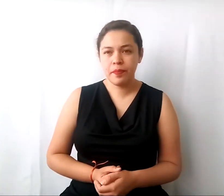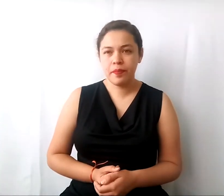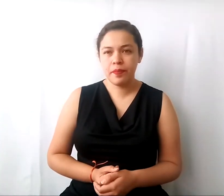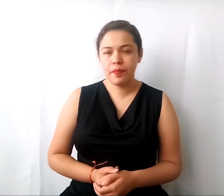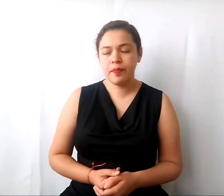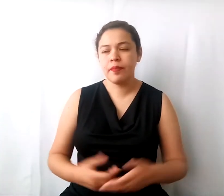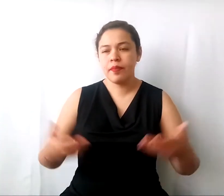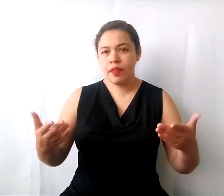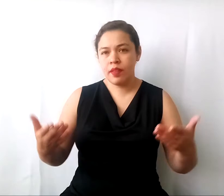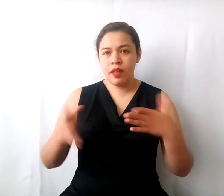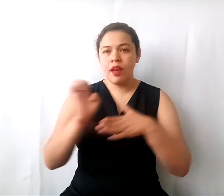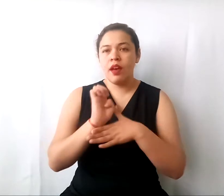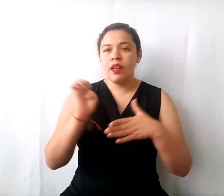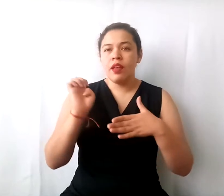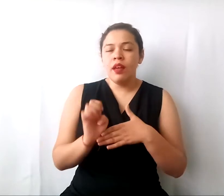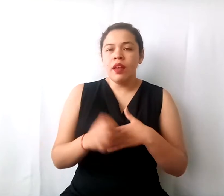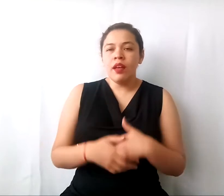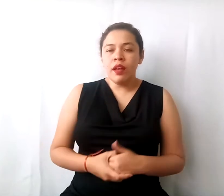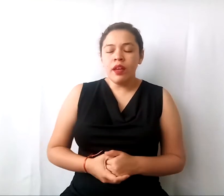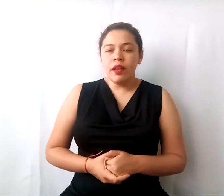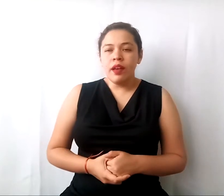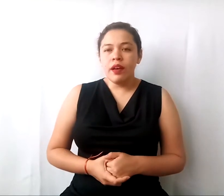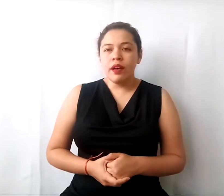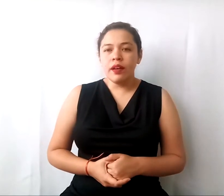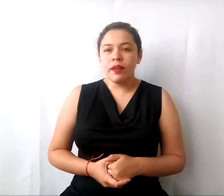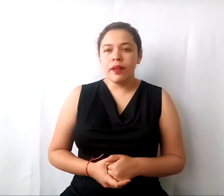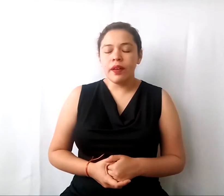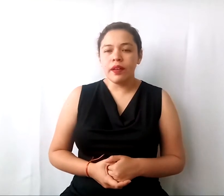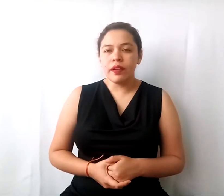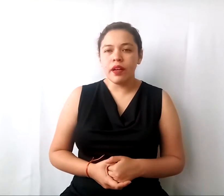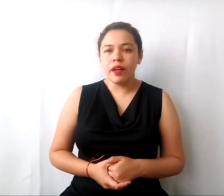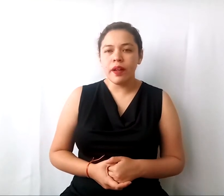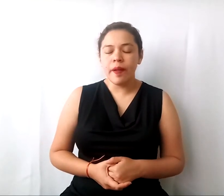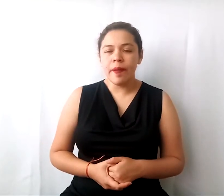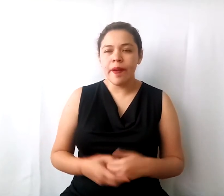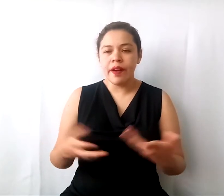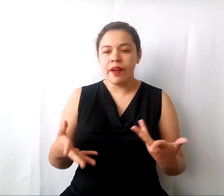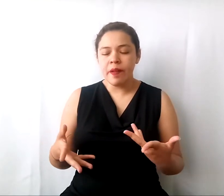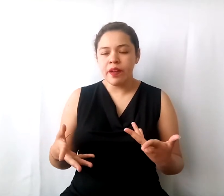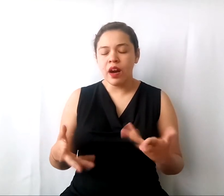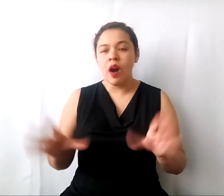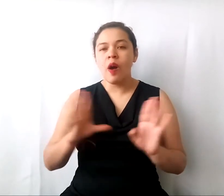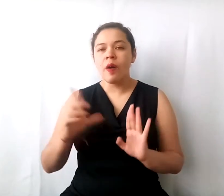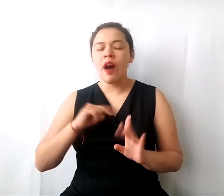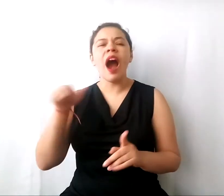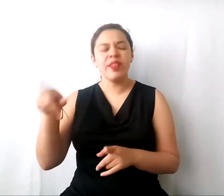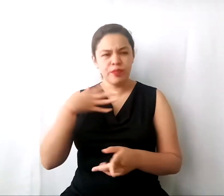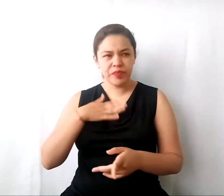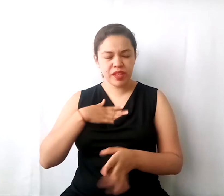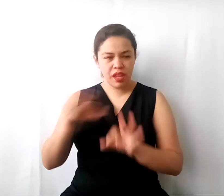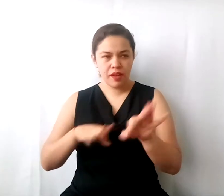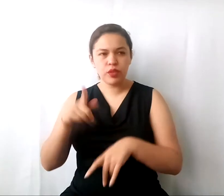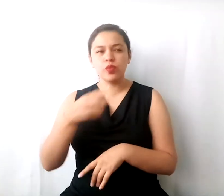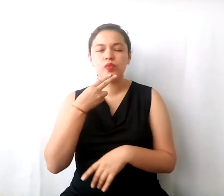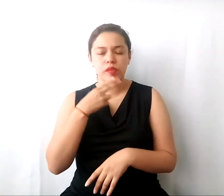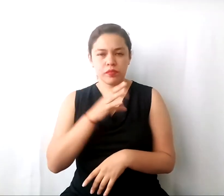Entonces, lo que nos quedamos en la puesta a disposición. ¿Qué antecedente tenemos? Les comentaba que tenemos el 1A de la